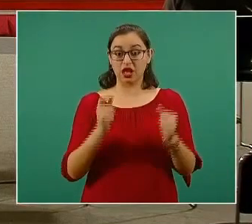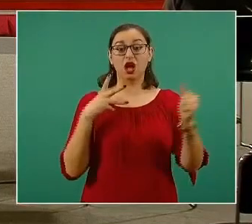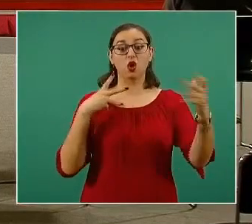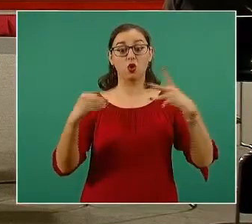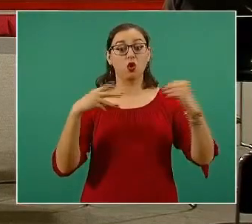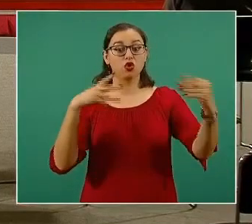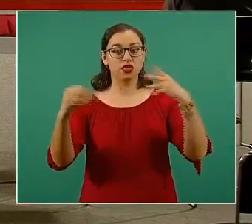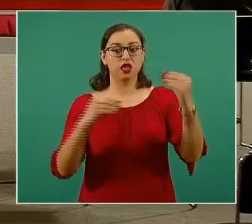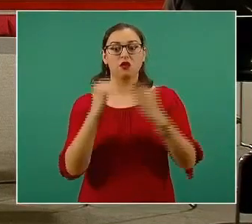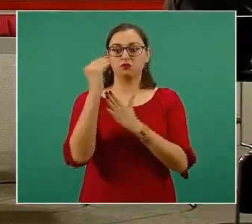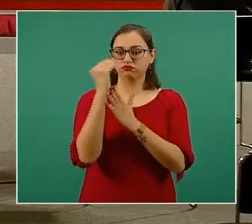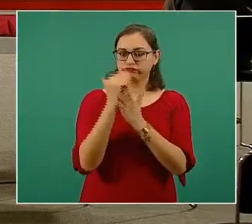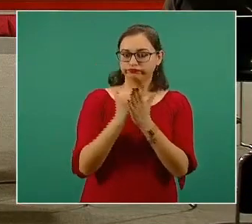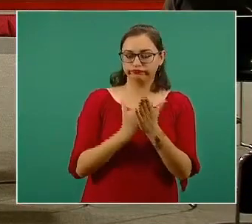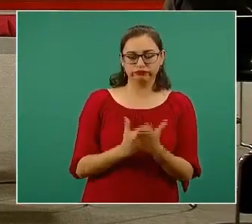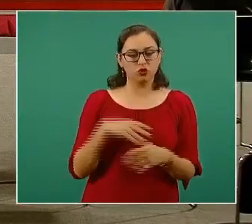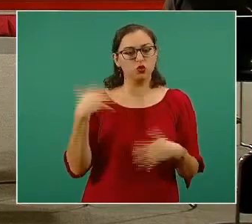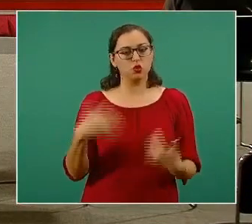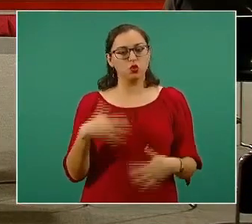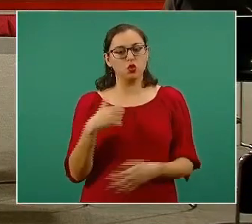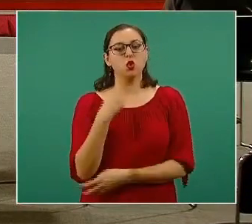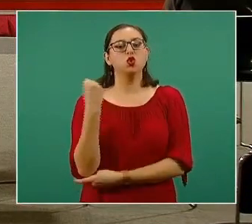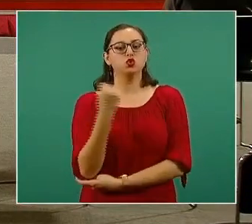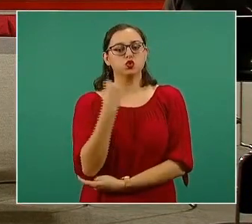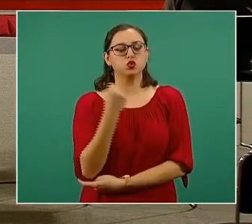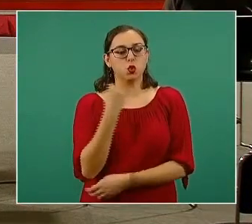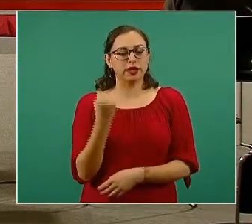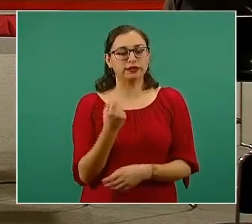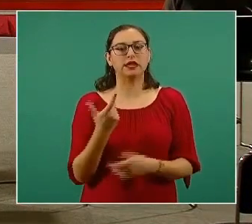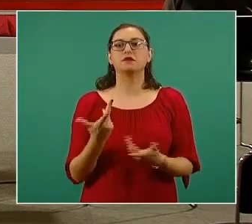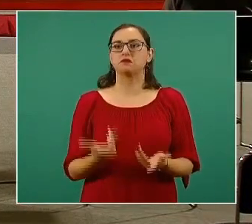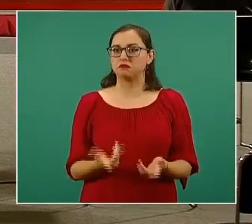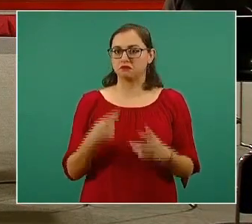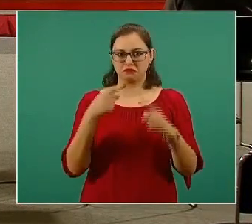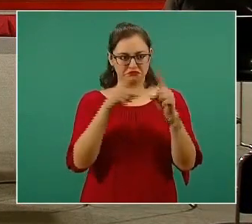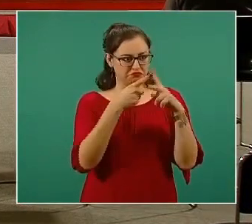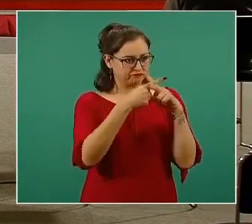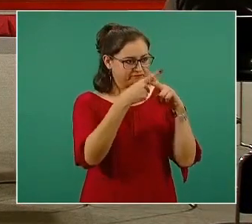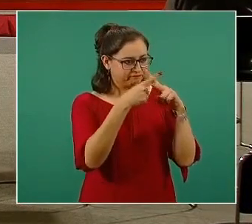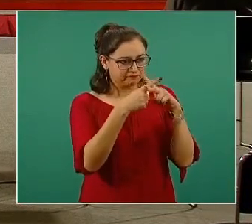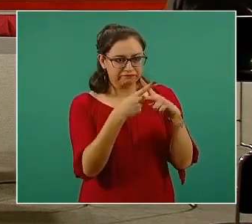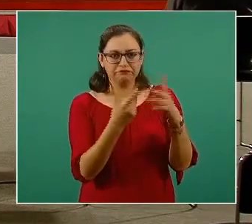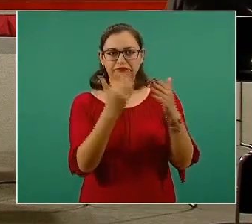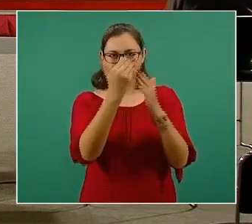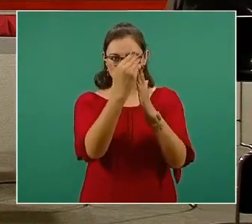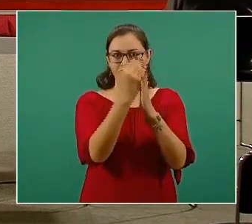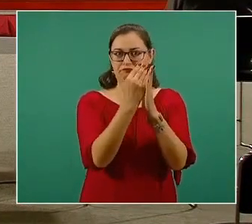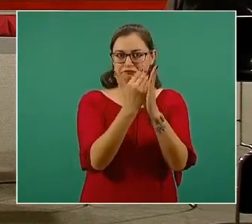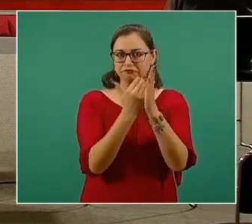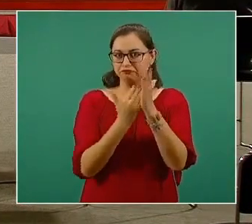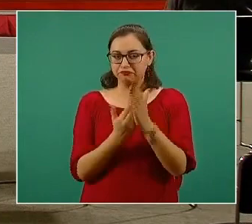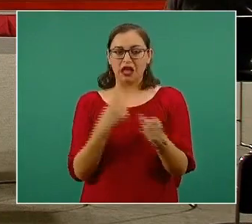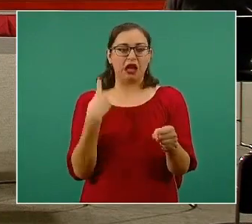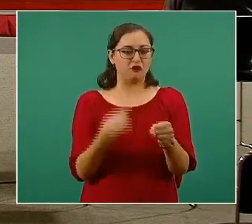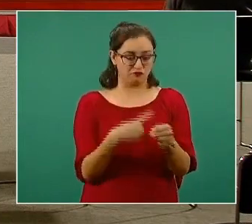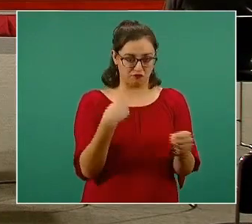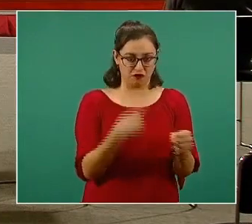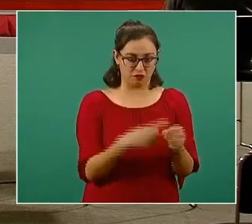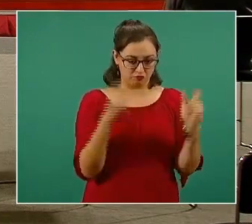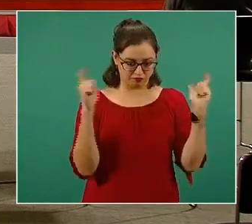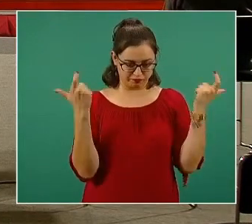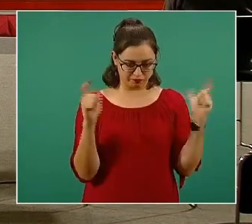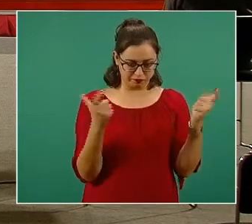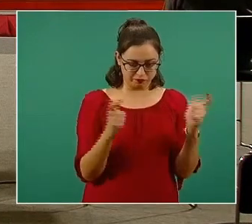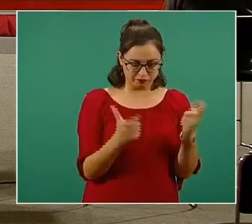de reducción de la epidemia en todos sus indicadores, en el número de personas registradas con enfermedad, que